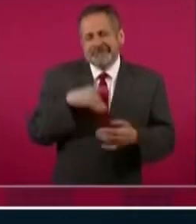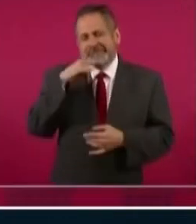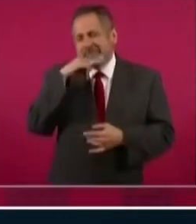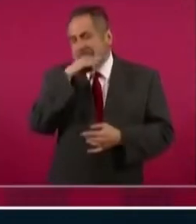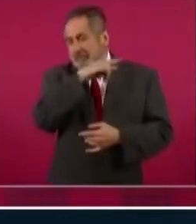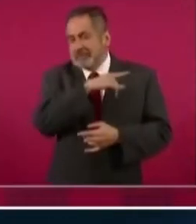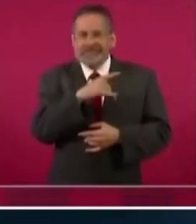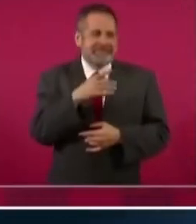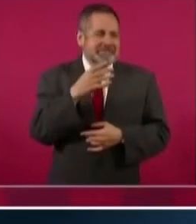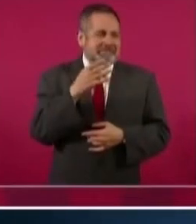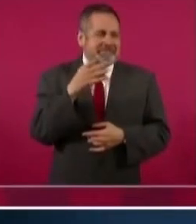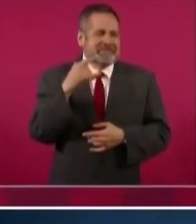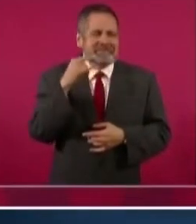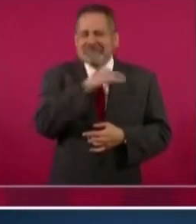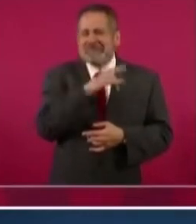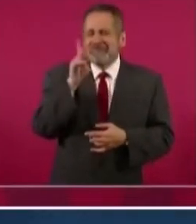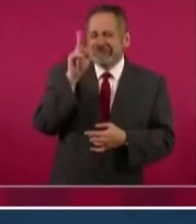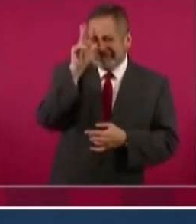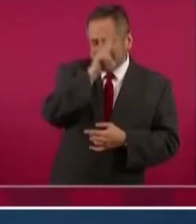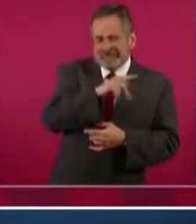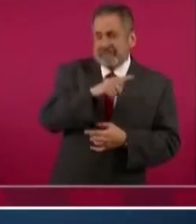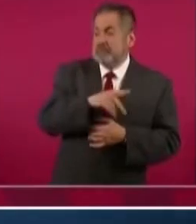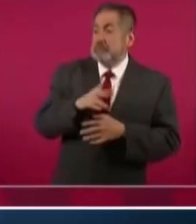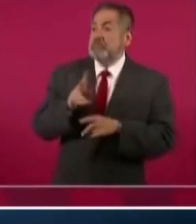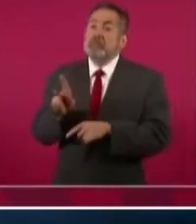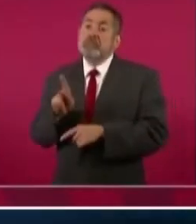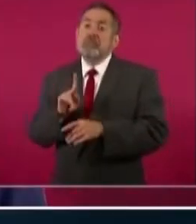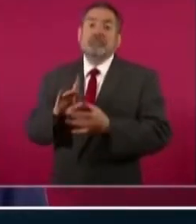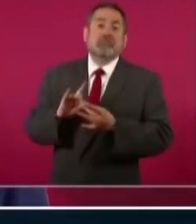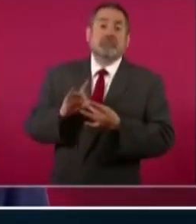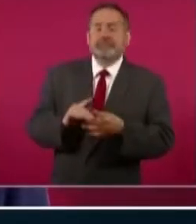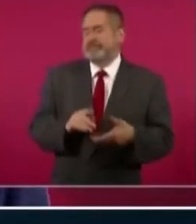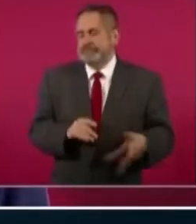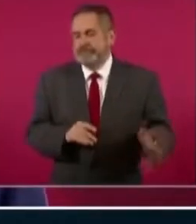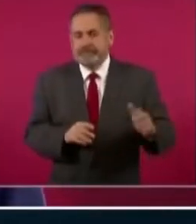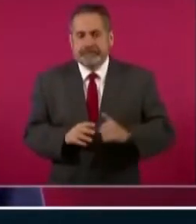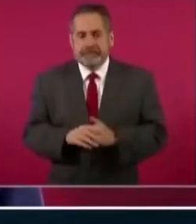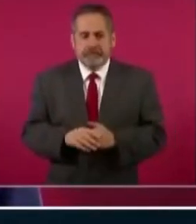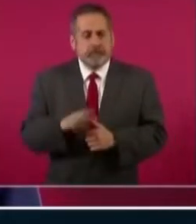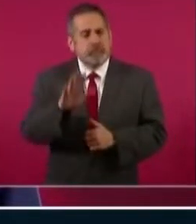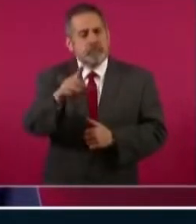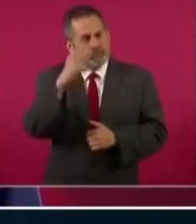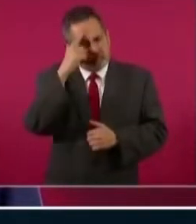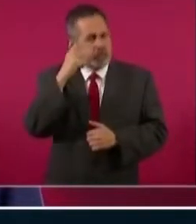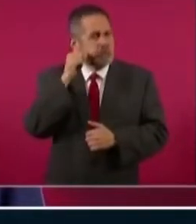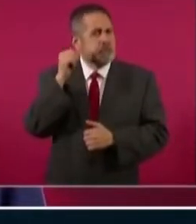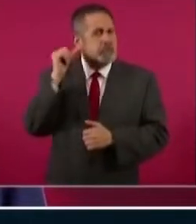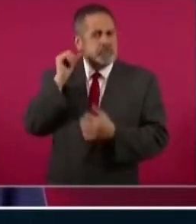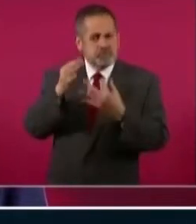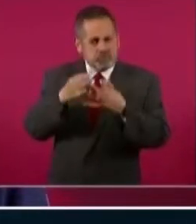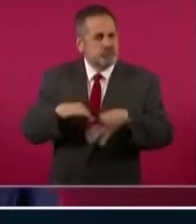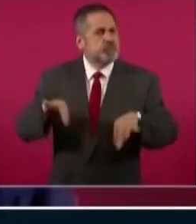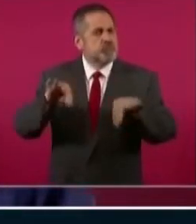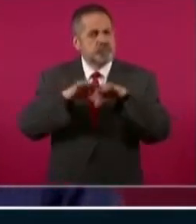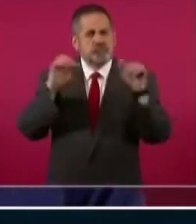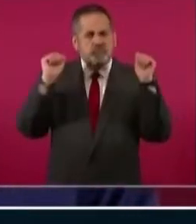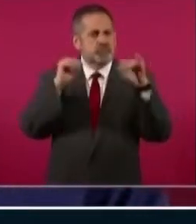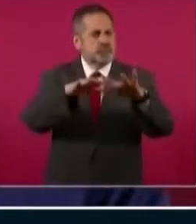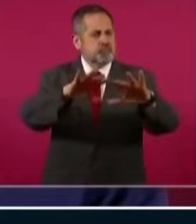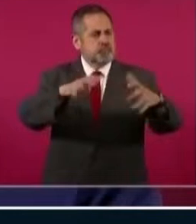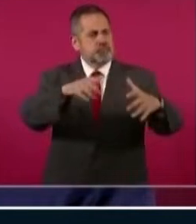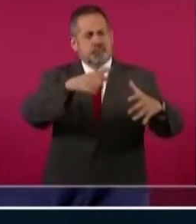un mercado también, no solo de bienes, sino una libertad de